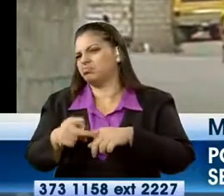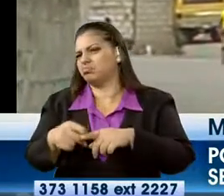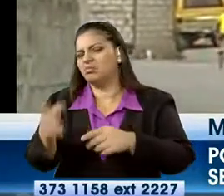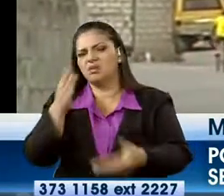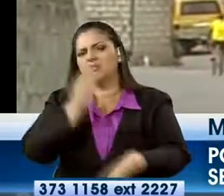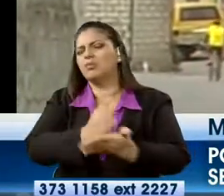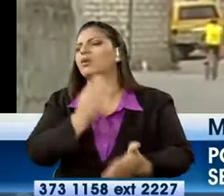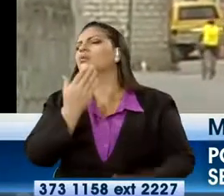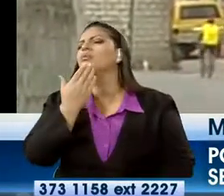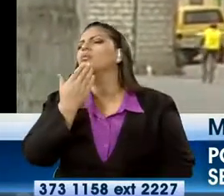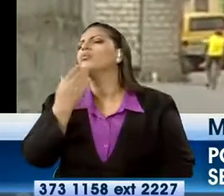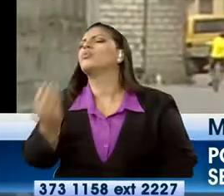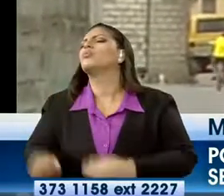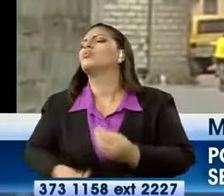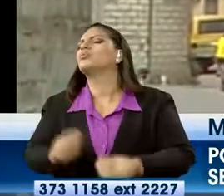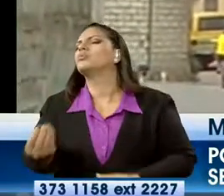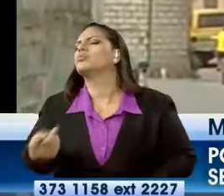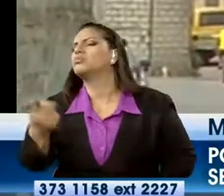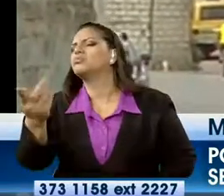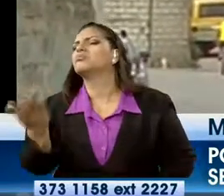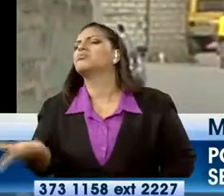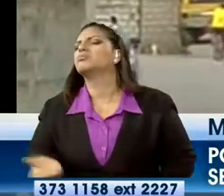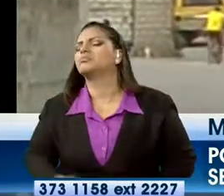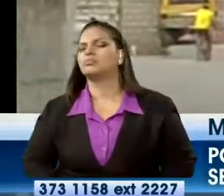adelante atracaron una vivienda. Bueno,